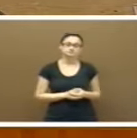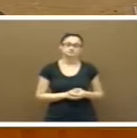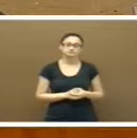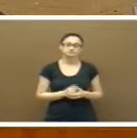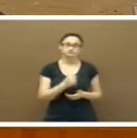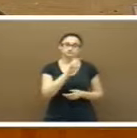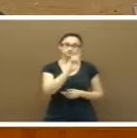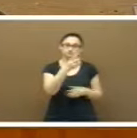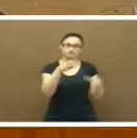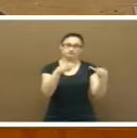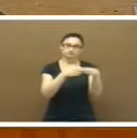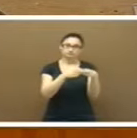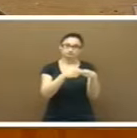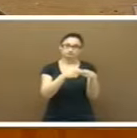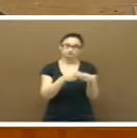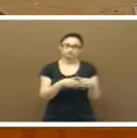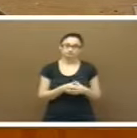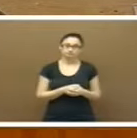En primer lugar, señorías,